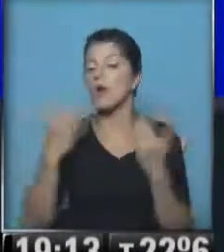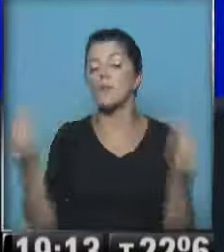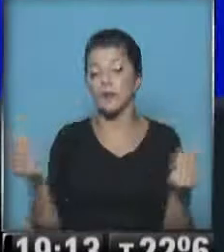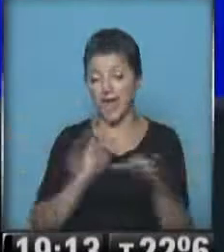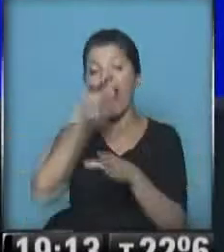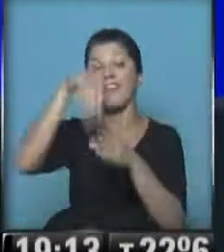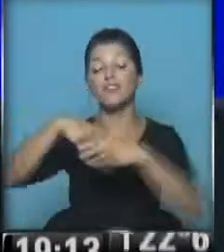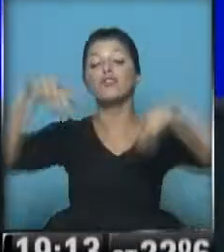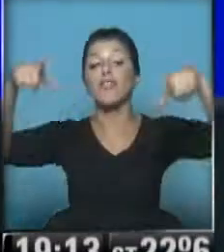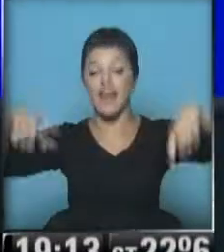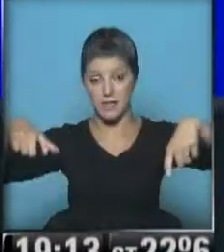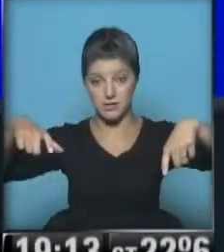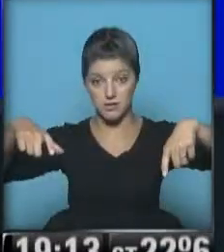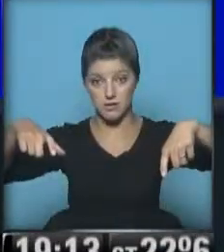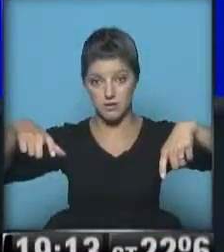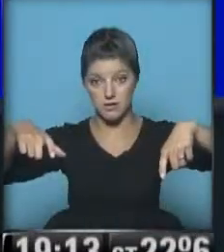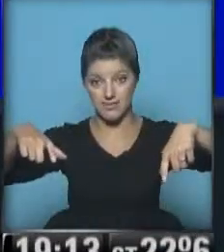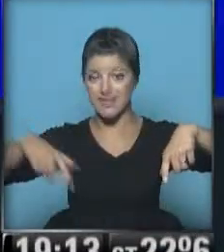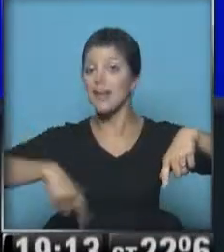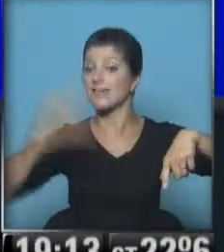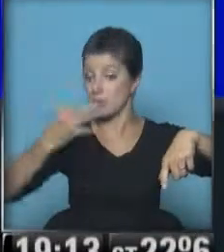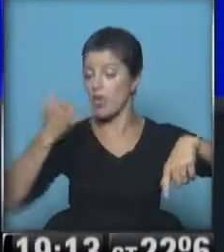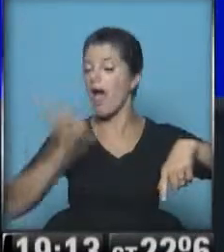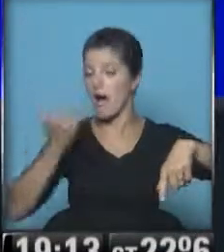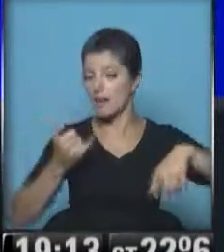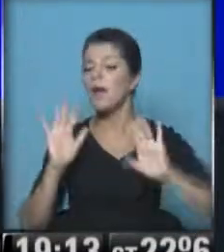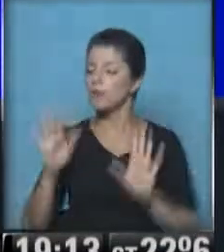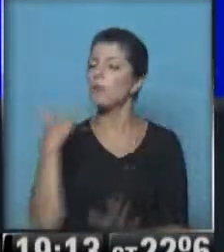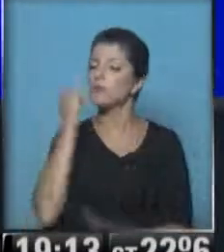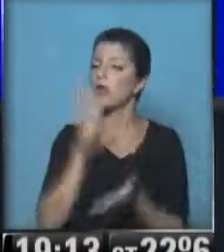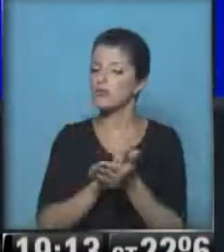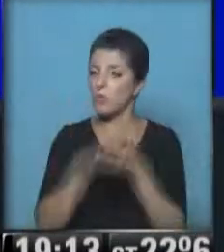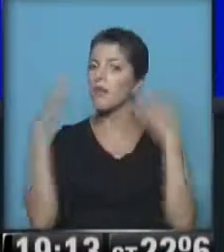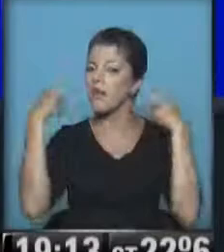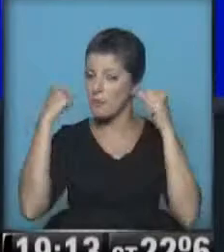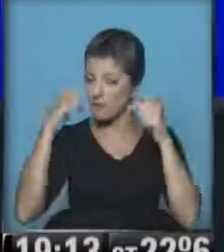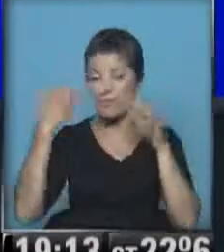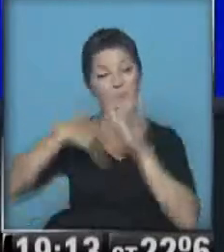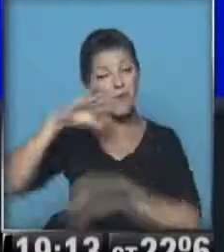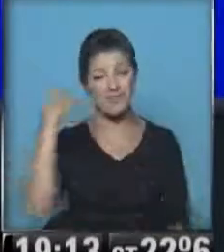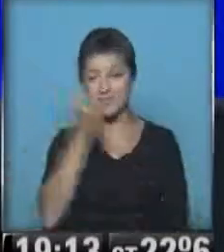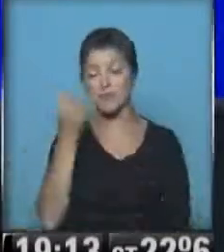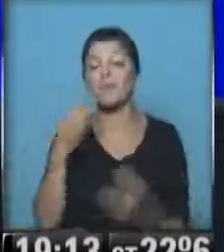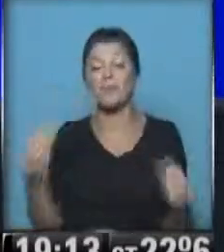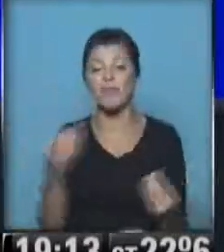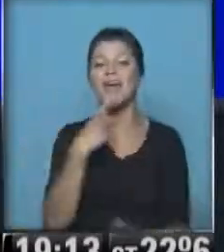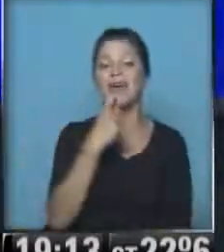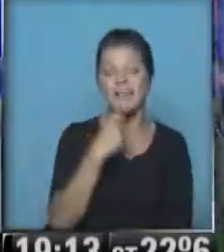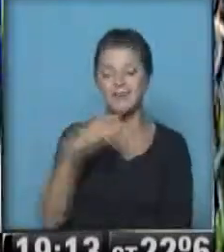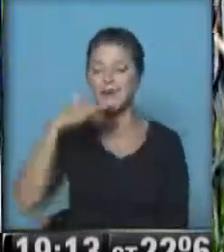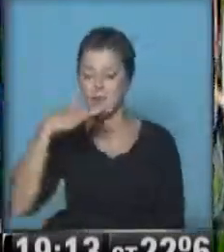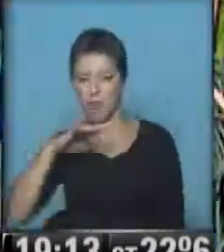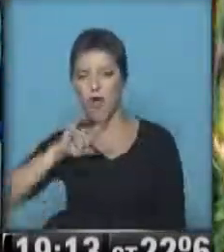Estadio Monumental las precauciones están. Pero vamos a hablar de lo deportivo, que es lo más importante, porque River y Boca